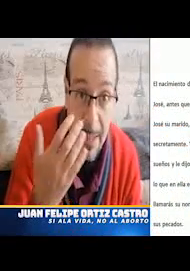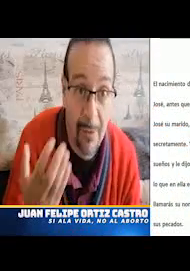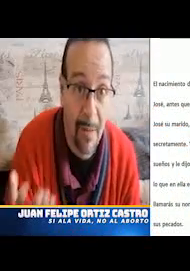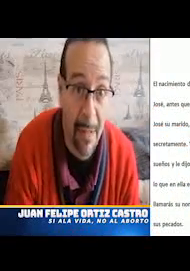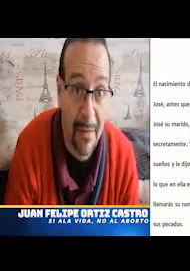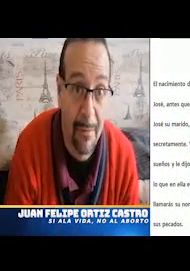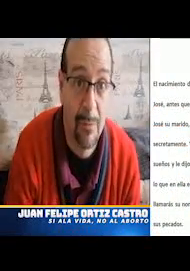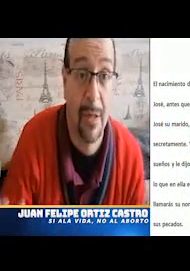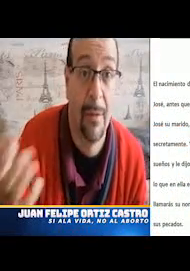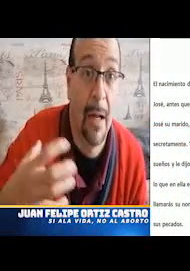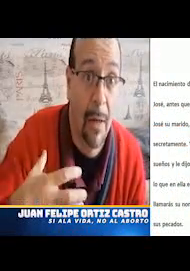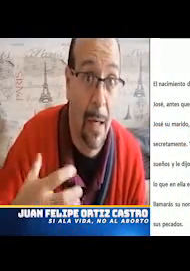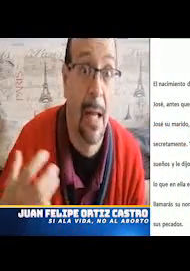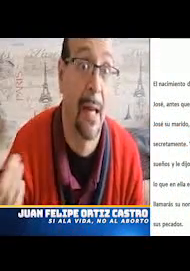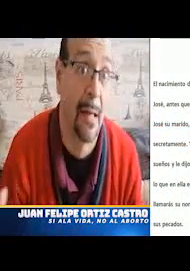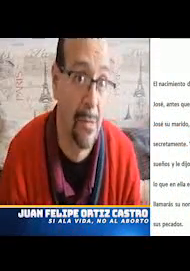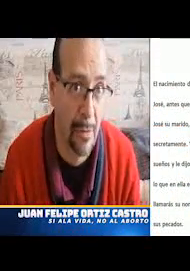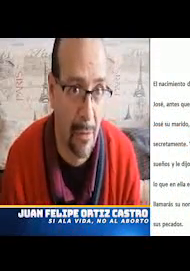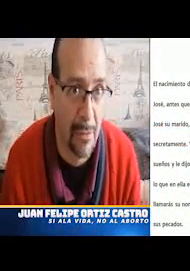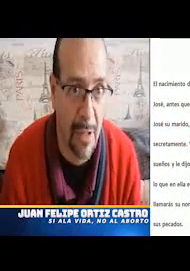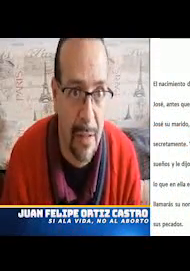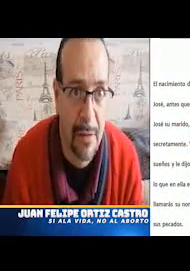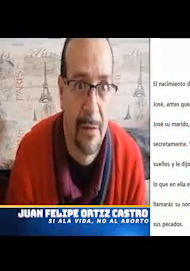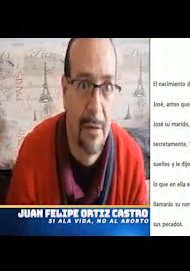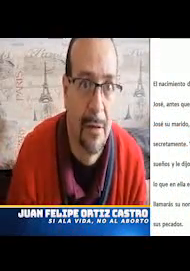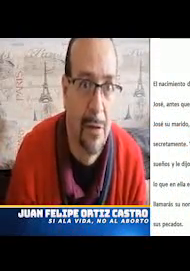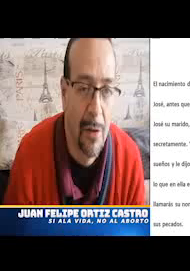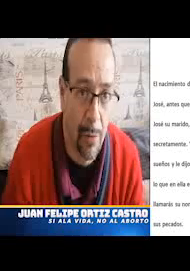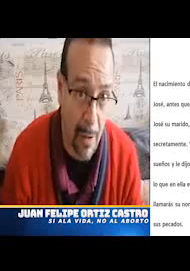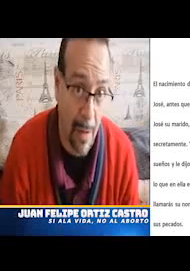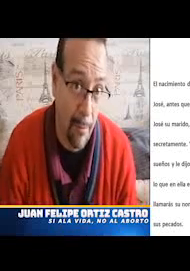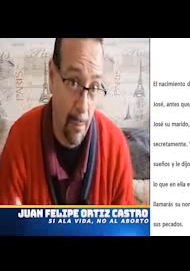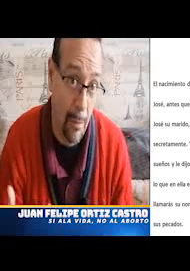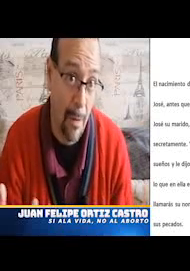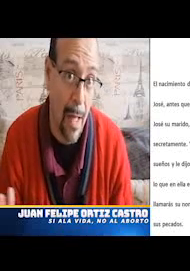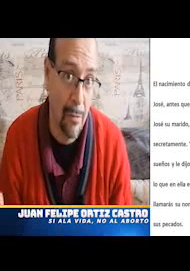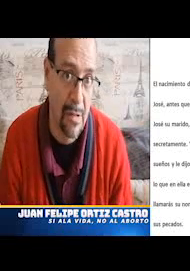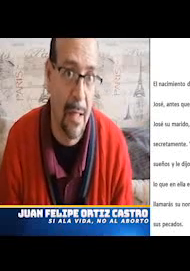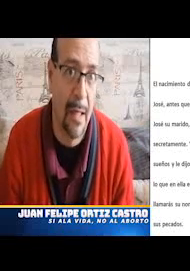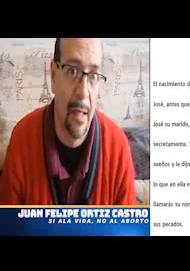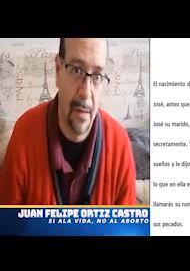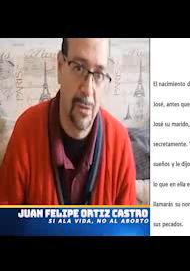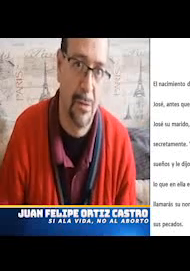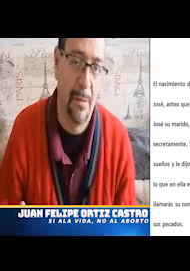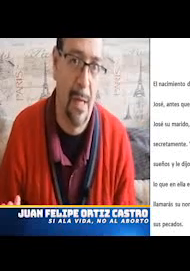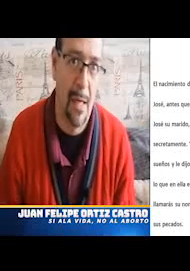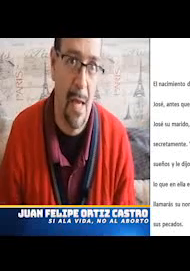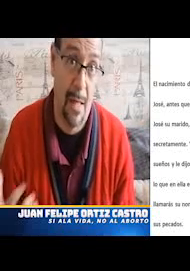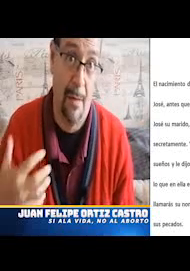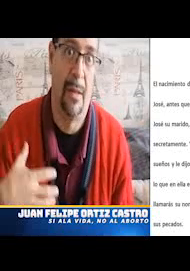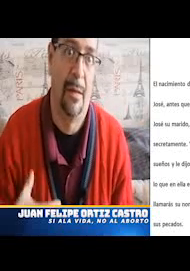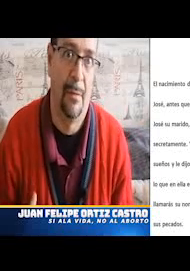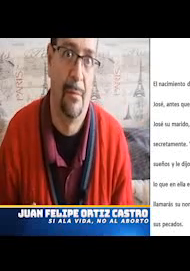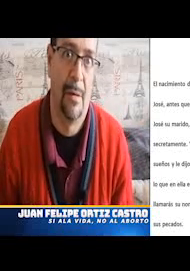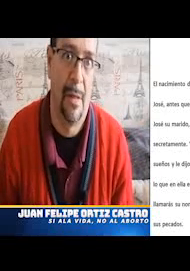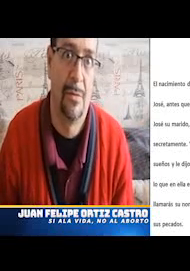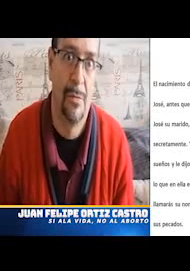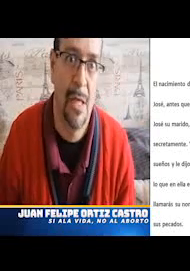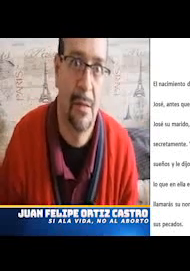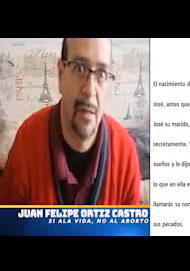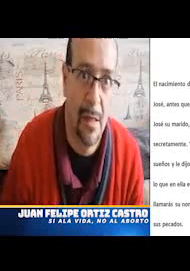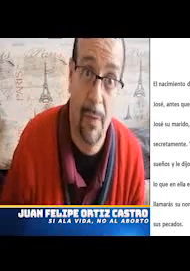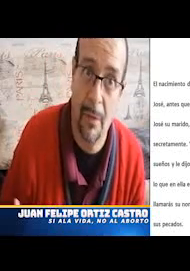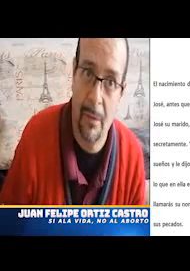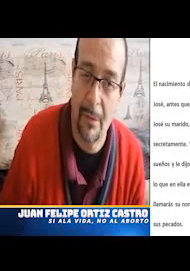Vamos a ver la contraparte. Vamos a ver ahora la reacción de José. Porque por un lado está la reacción de María, que va a tener un bebé